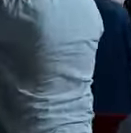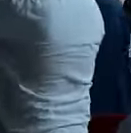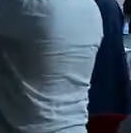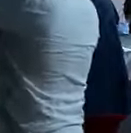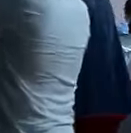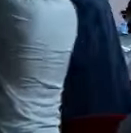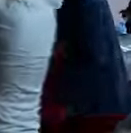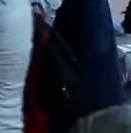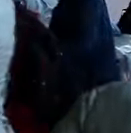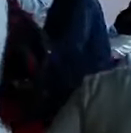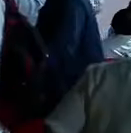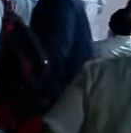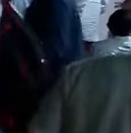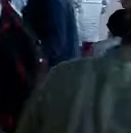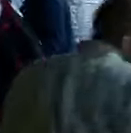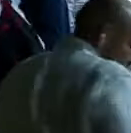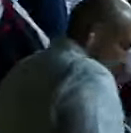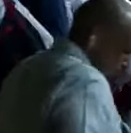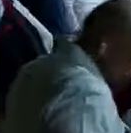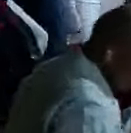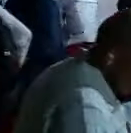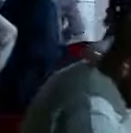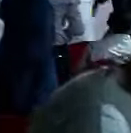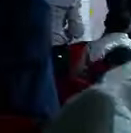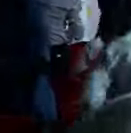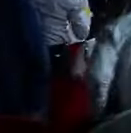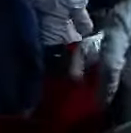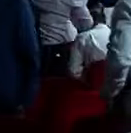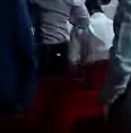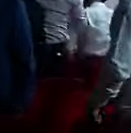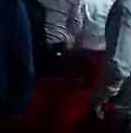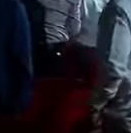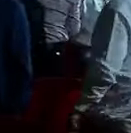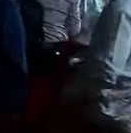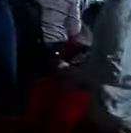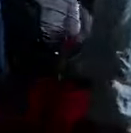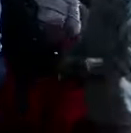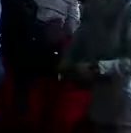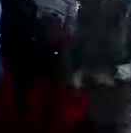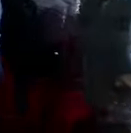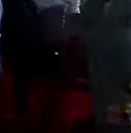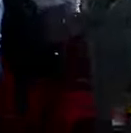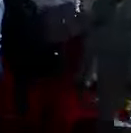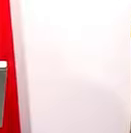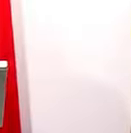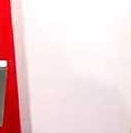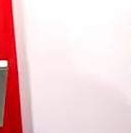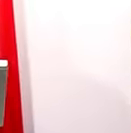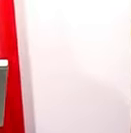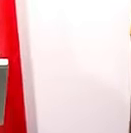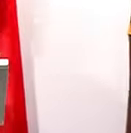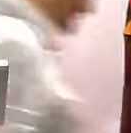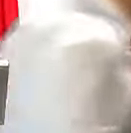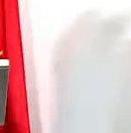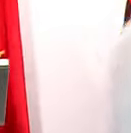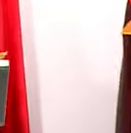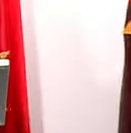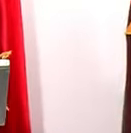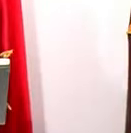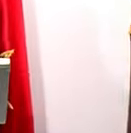finalizamos con nuestro informe de gestión 2020-2021. A cada uno de ustedes, muchísimas gracias por acompañarnos y a todas las